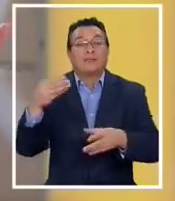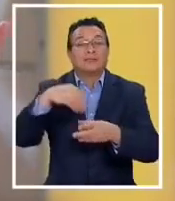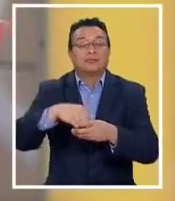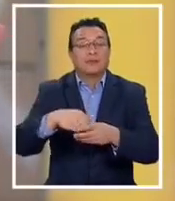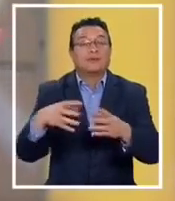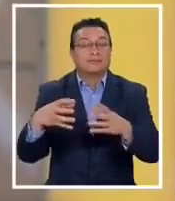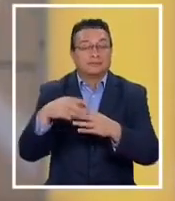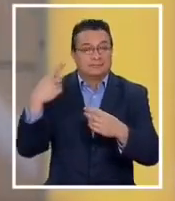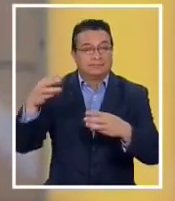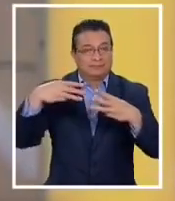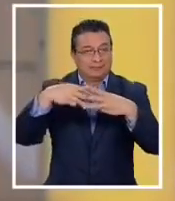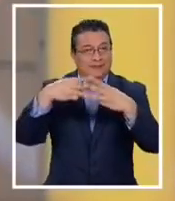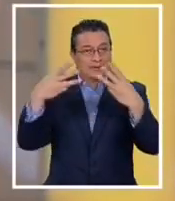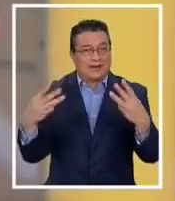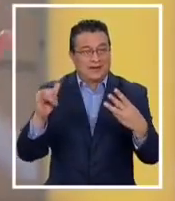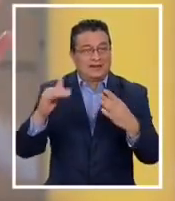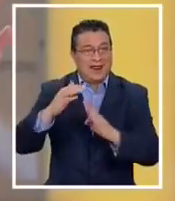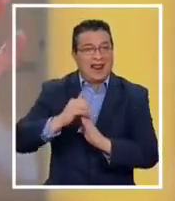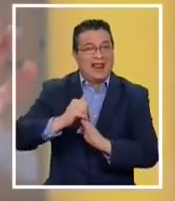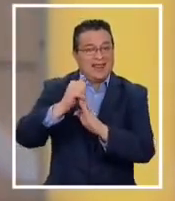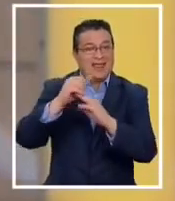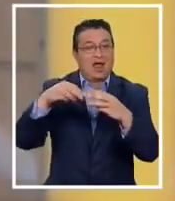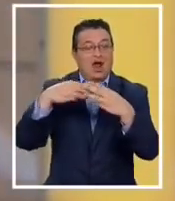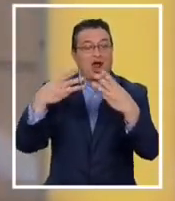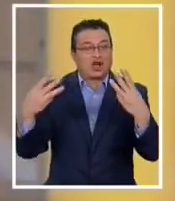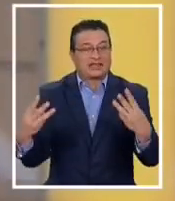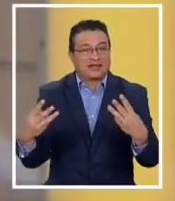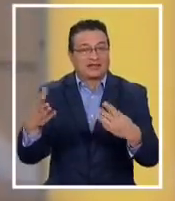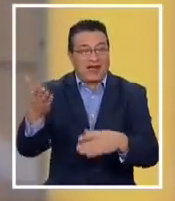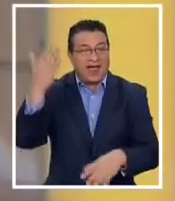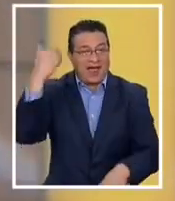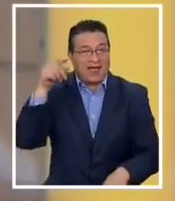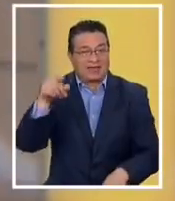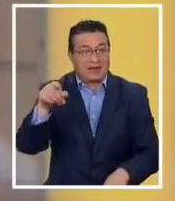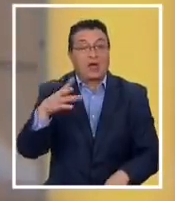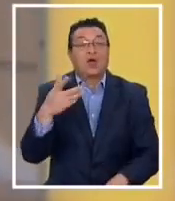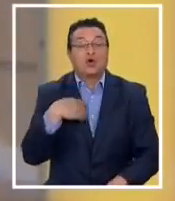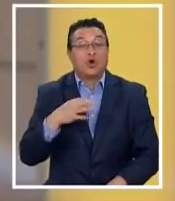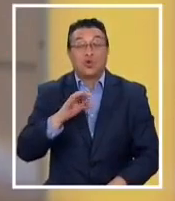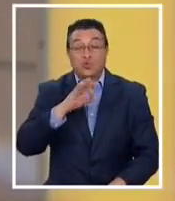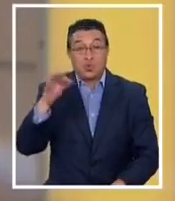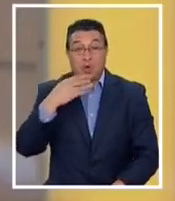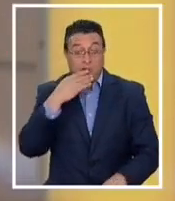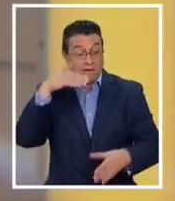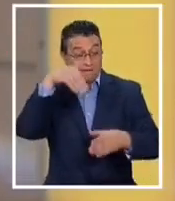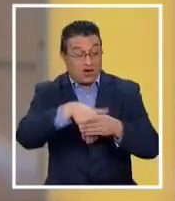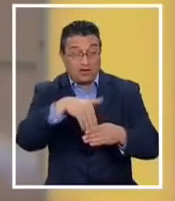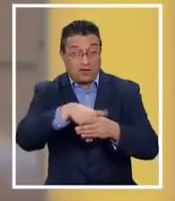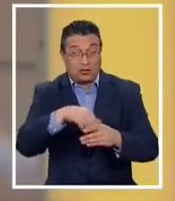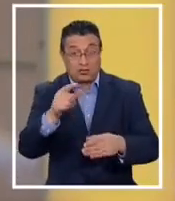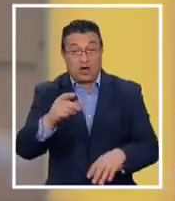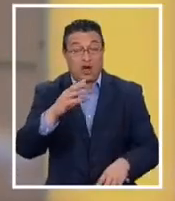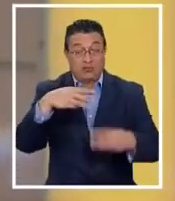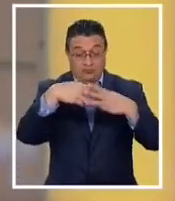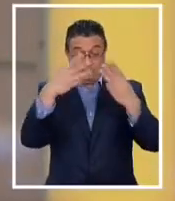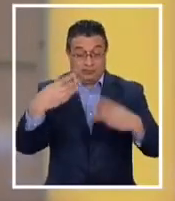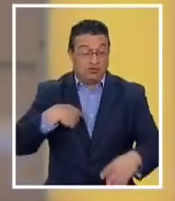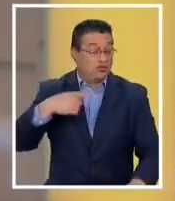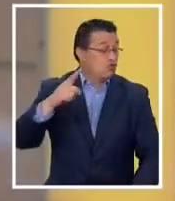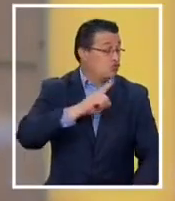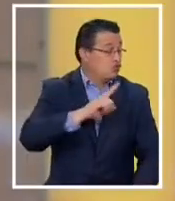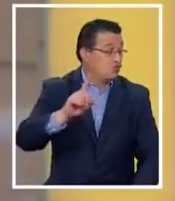partido de la concertación y en líderes de la concentración por ejemplo yo nunca he dicho no votarían ningún escenario por alguien de la conceptuación